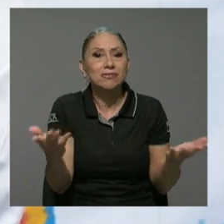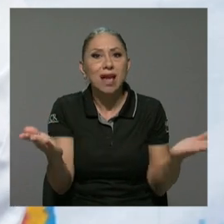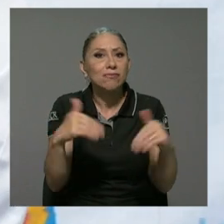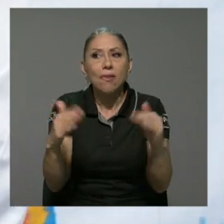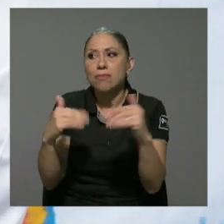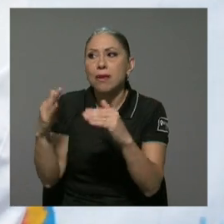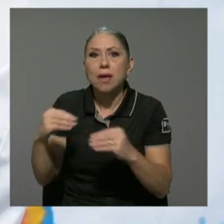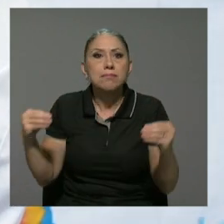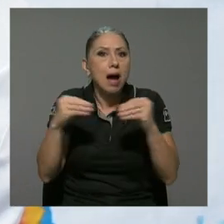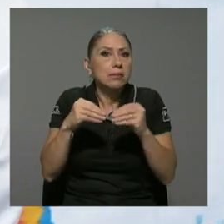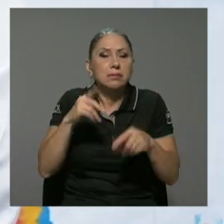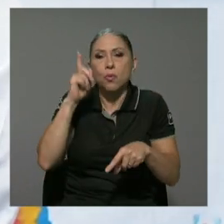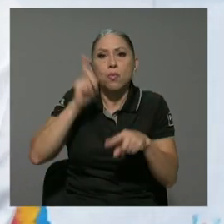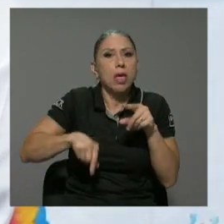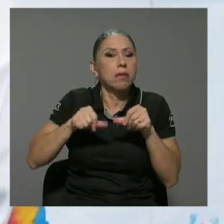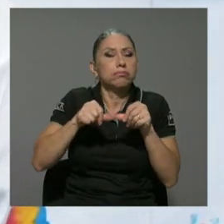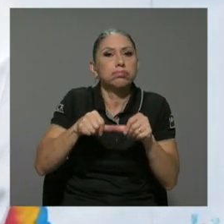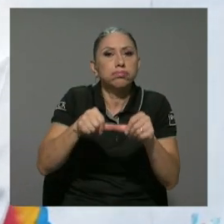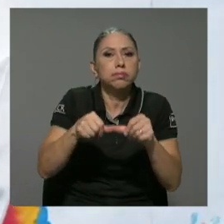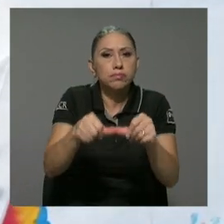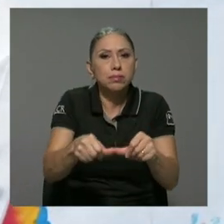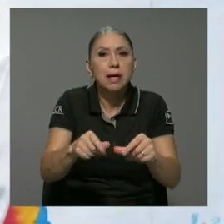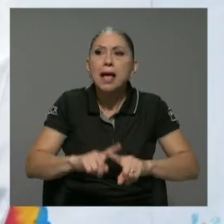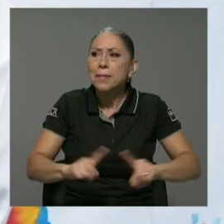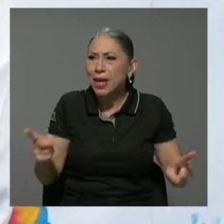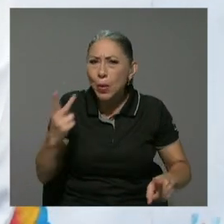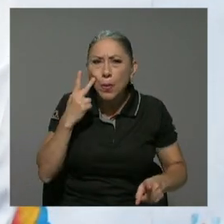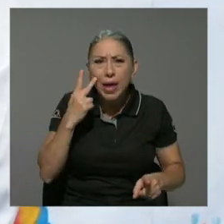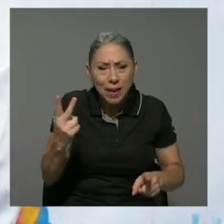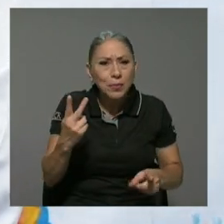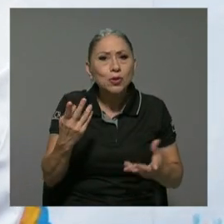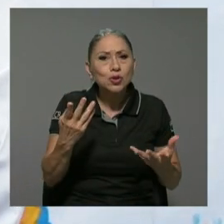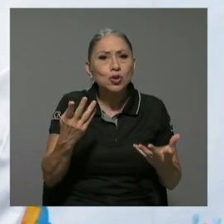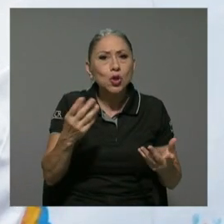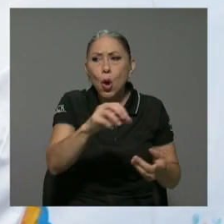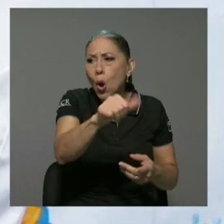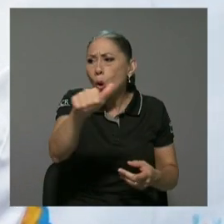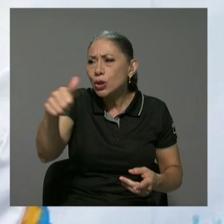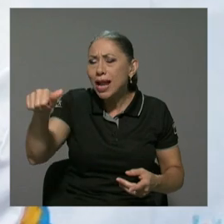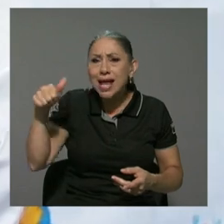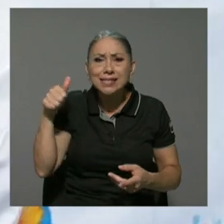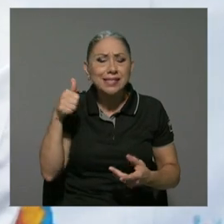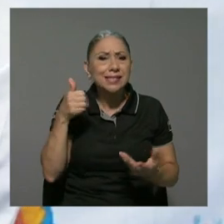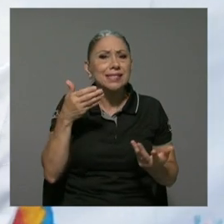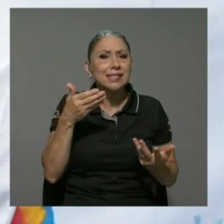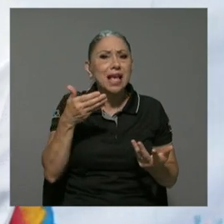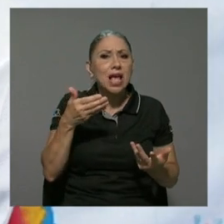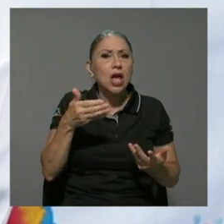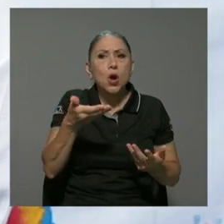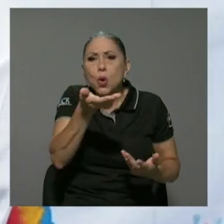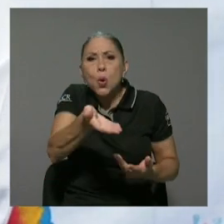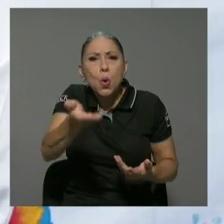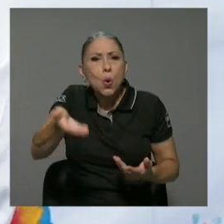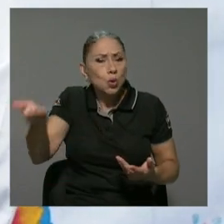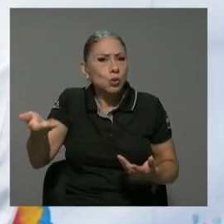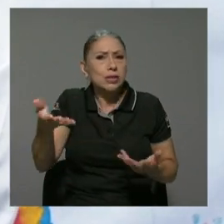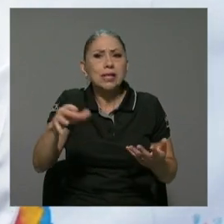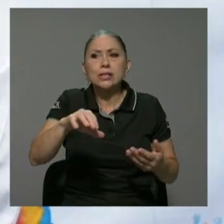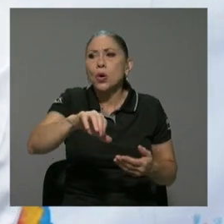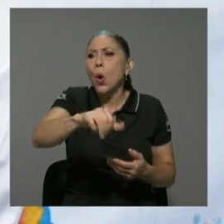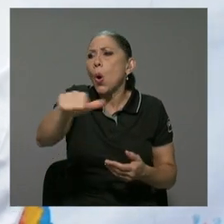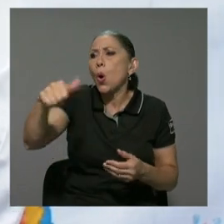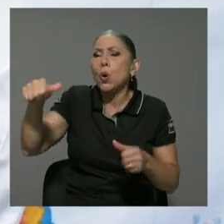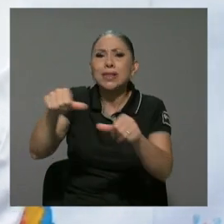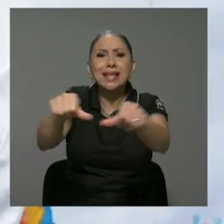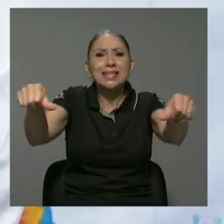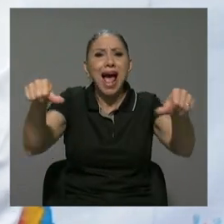pero vemos que se invierten en otras en otros espacios, en otros renglones que tal vez